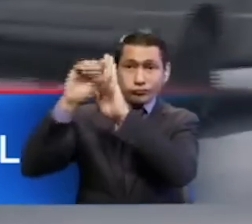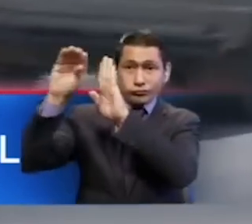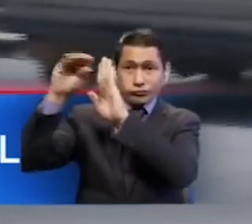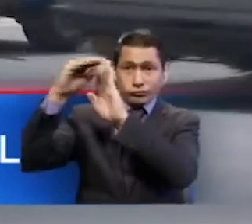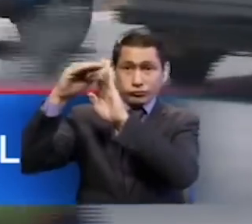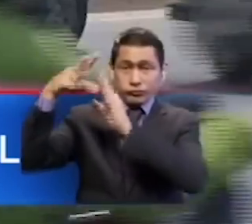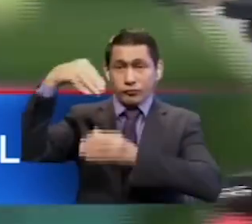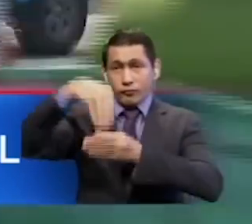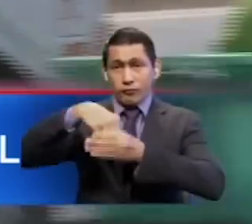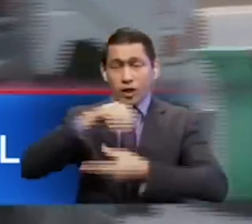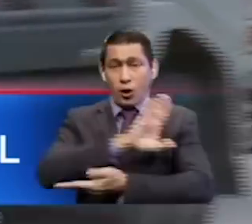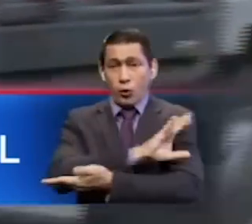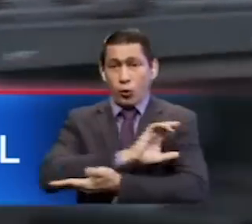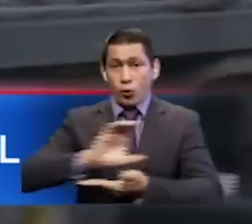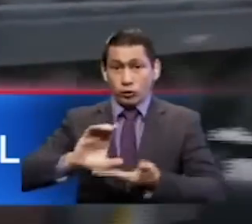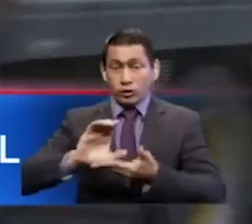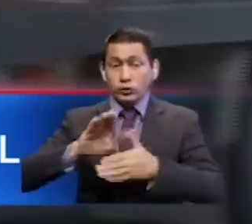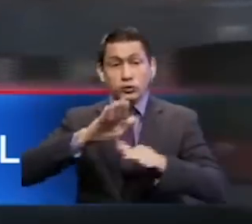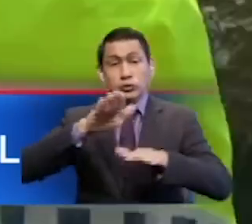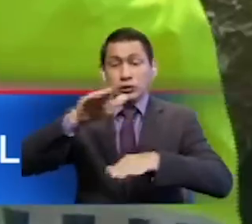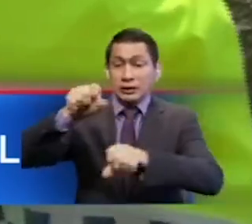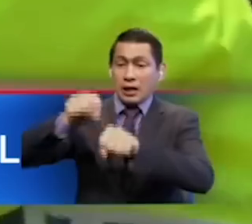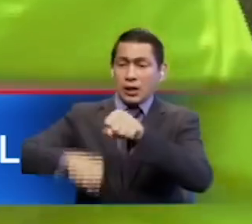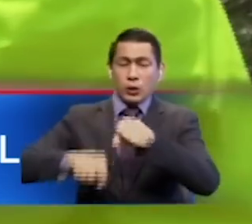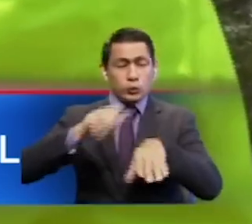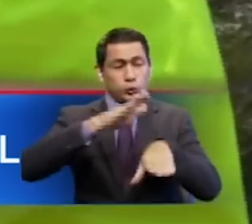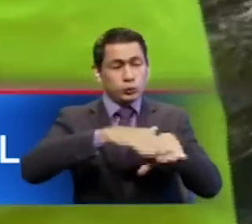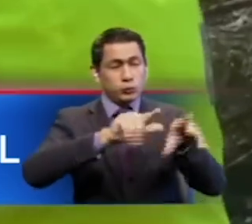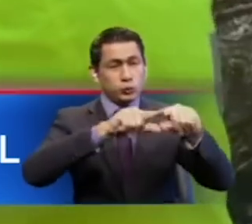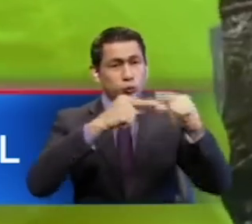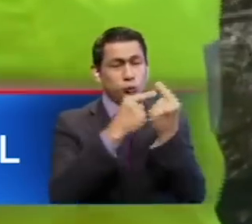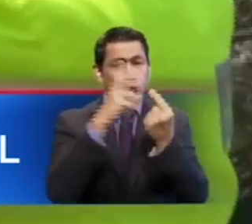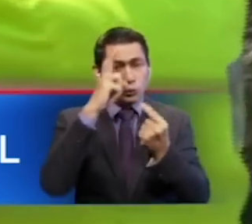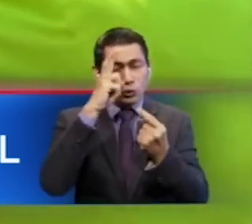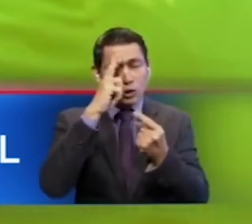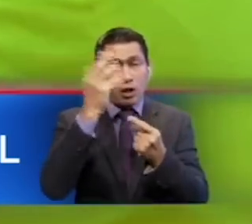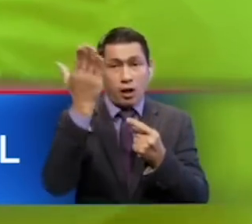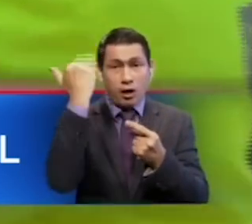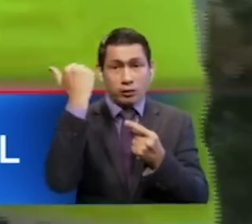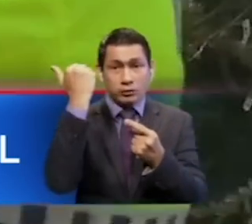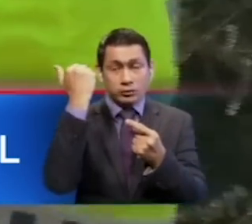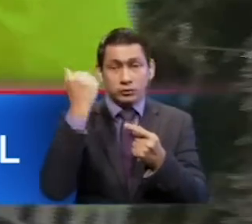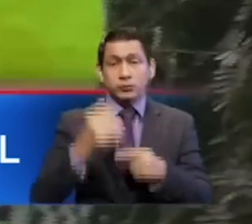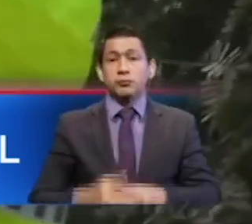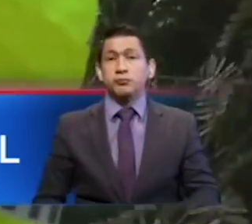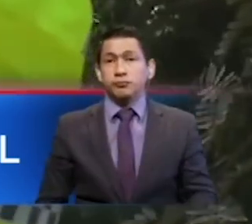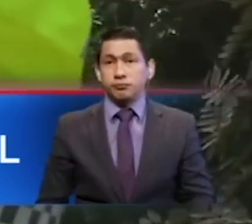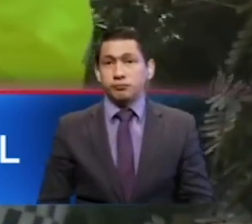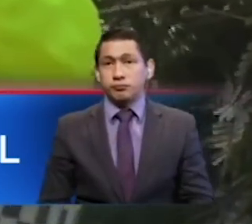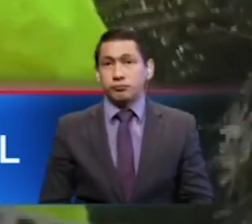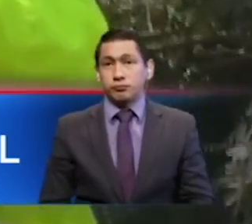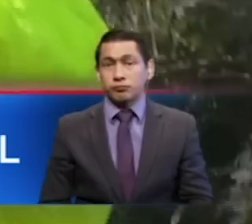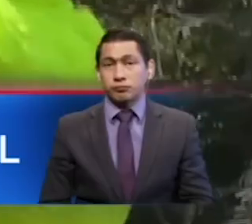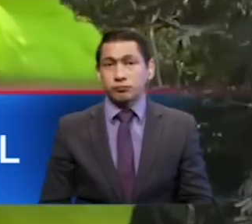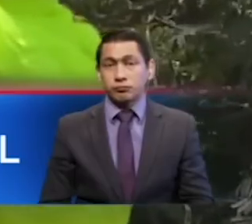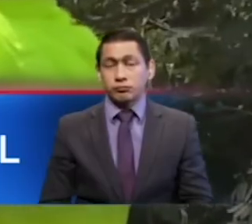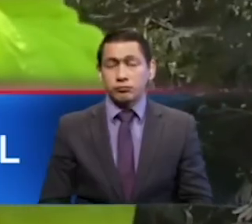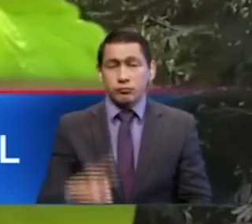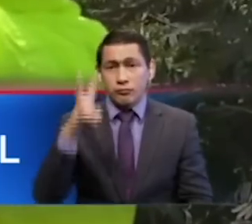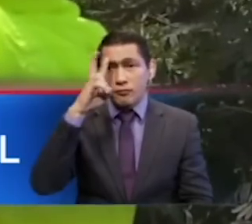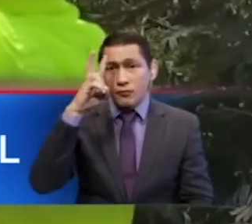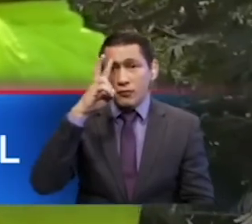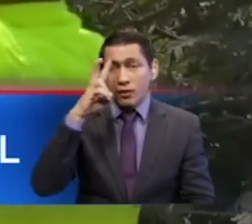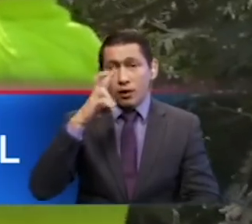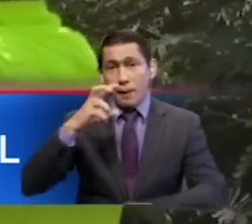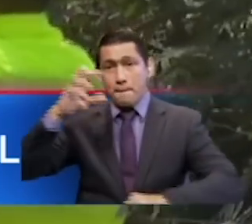costa. Actos de vandalismo registrados el fin de semana dañaron varios componentes del equipo. Se lo ha apedreado, se